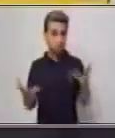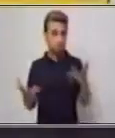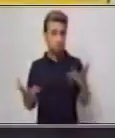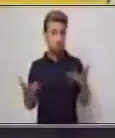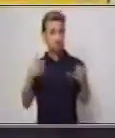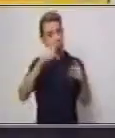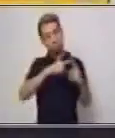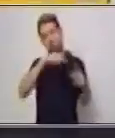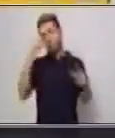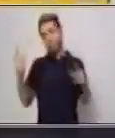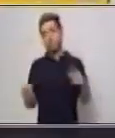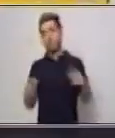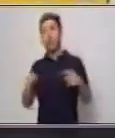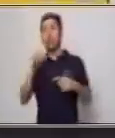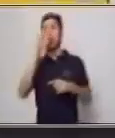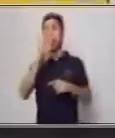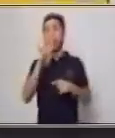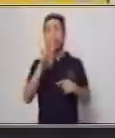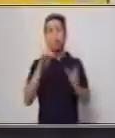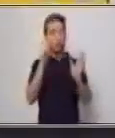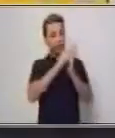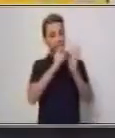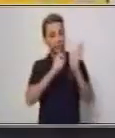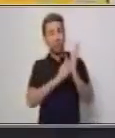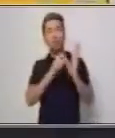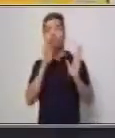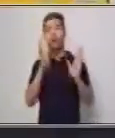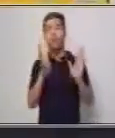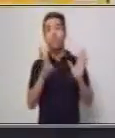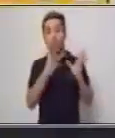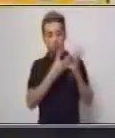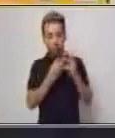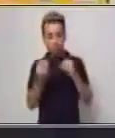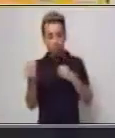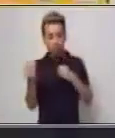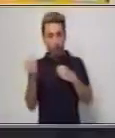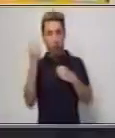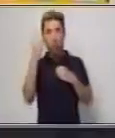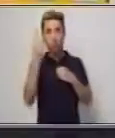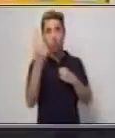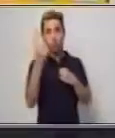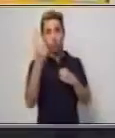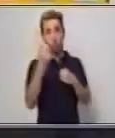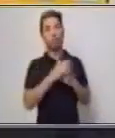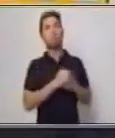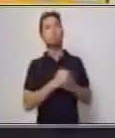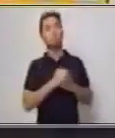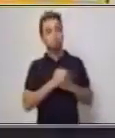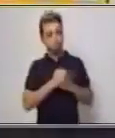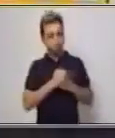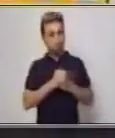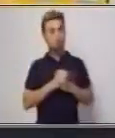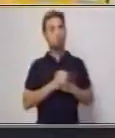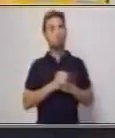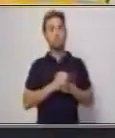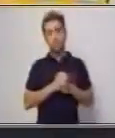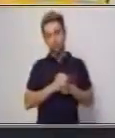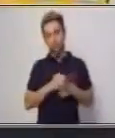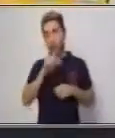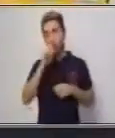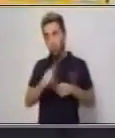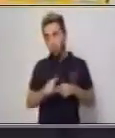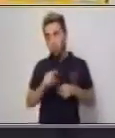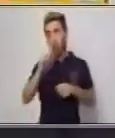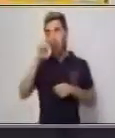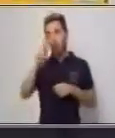voy directamente al número 4. 4 dividido dentro de 4 me va a dar a 1. Muy bien, entonces el 1, el 2